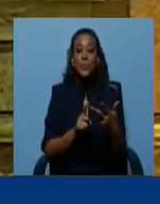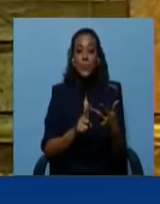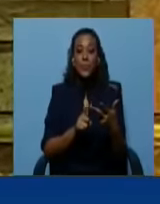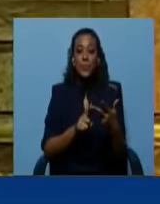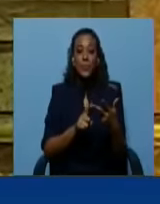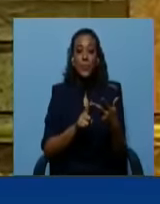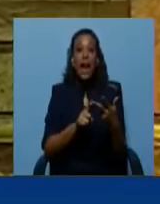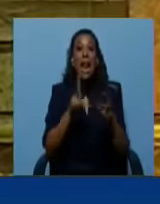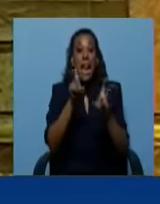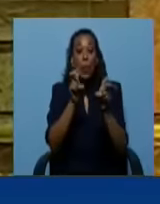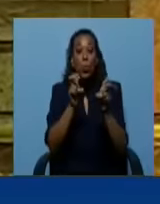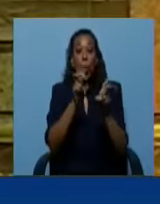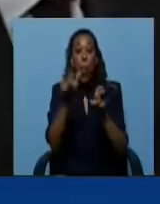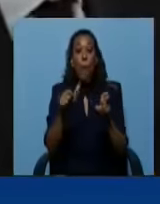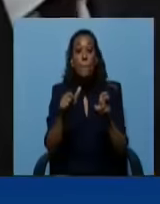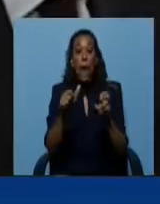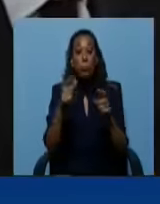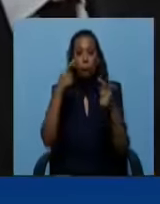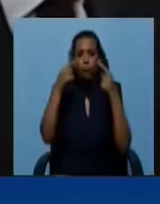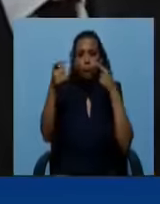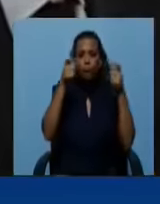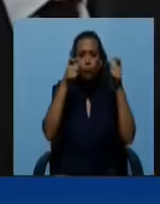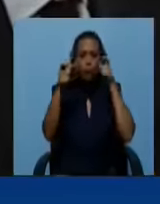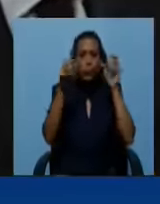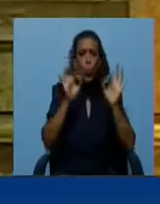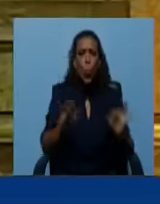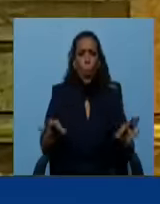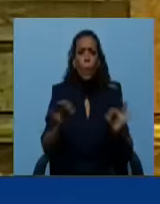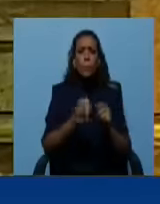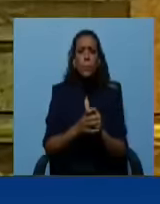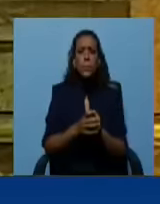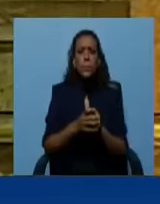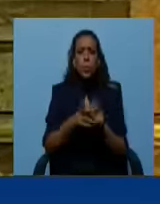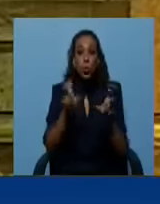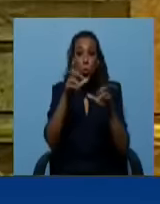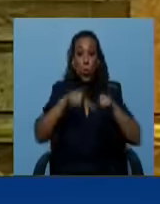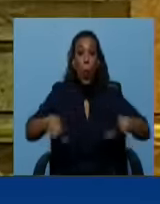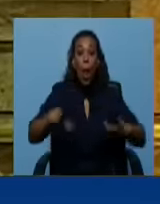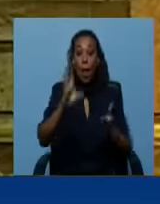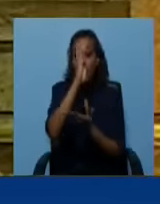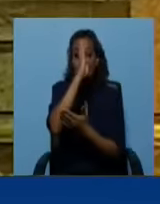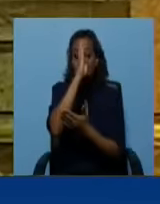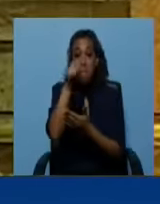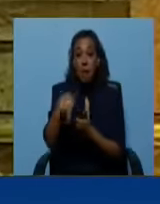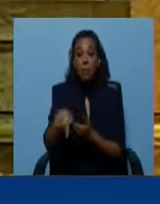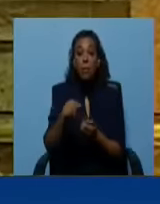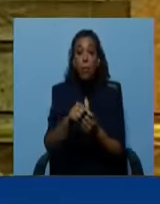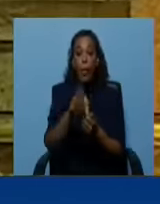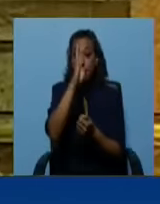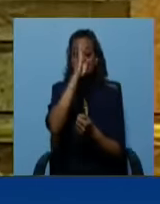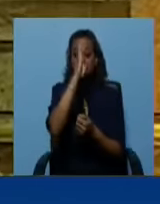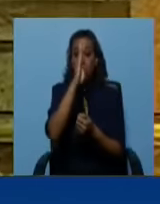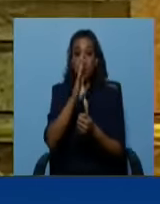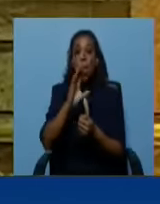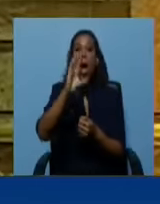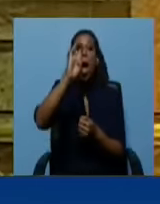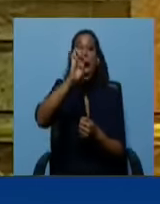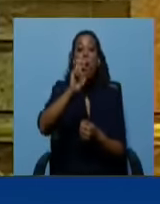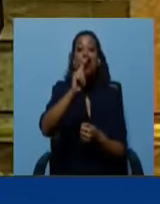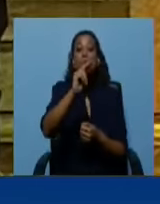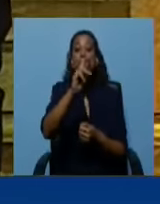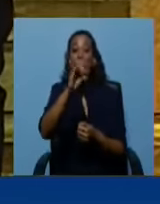de la nueva superintendente del sector bancario, SUDEBAN, la